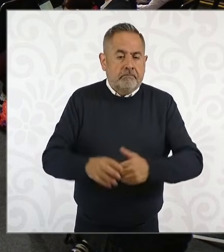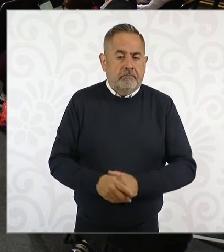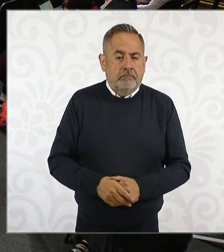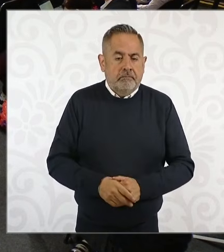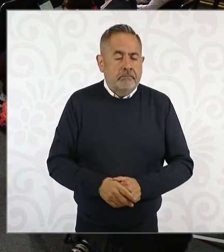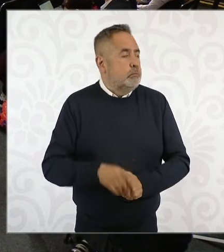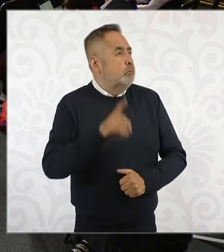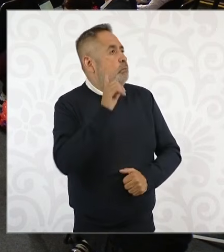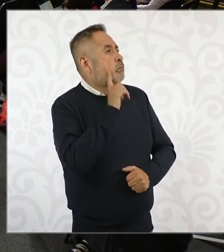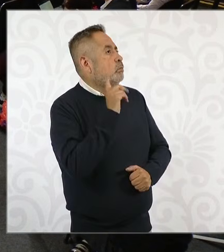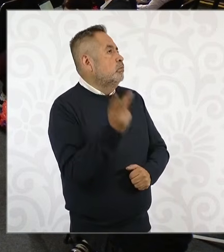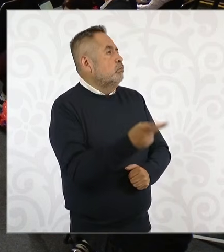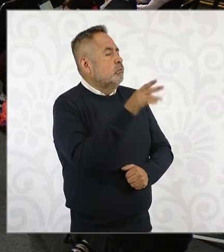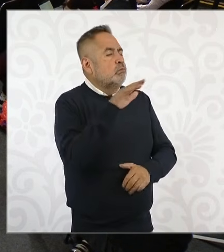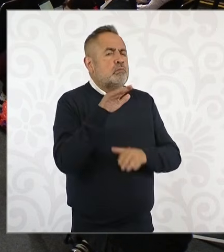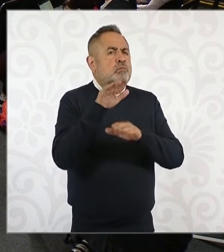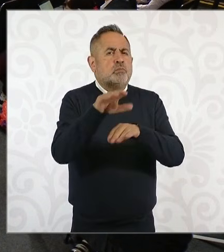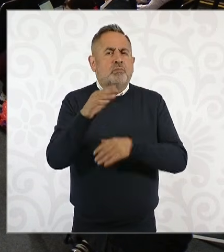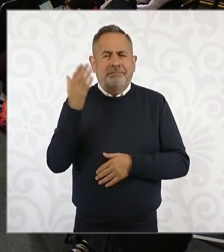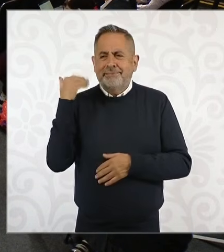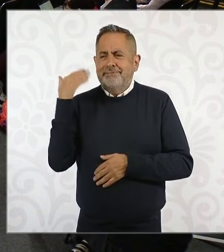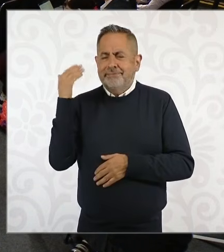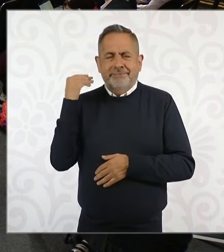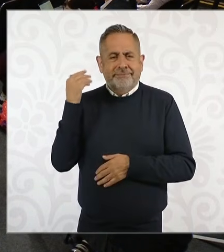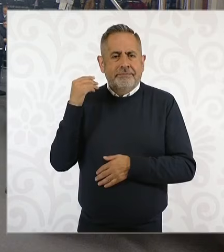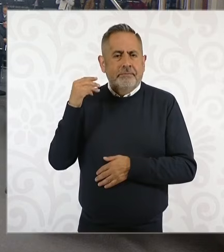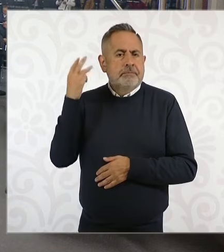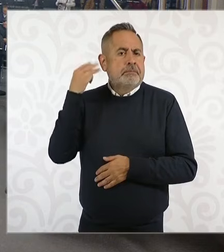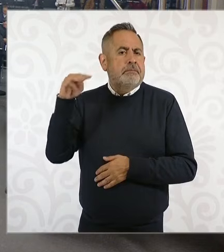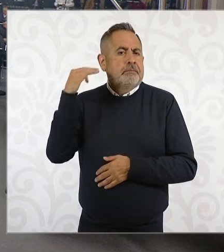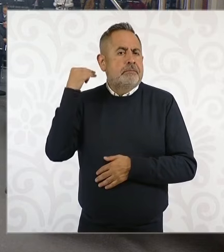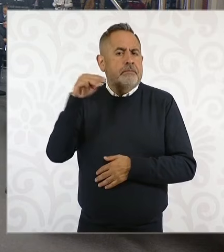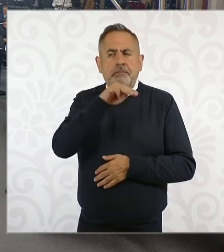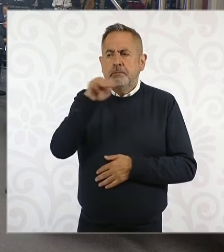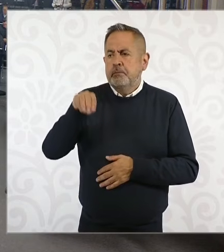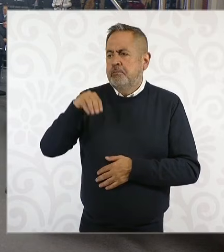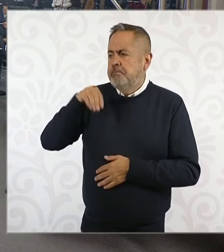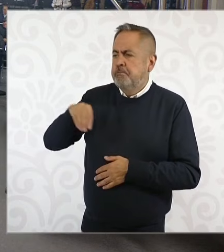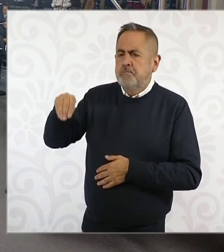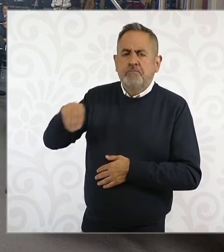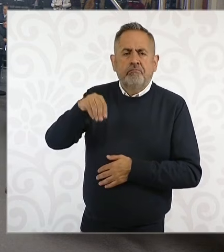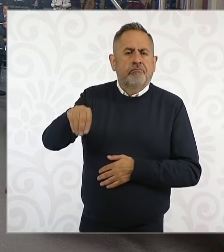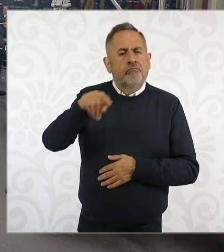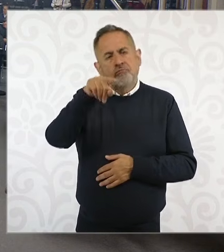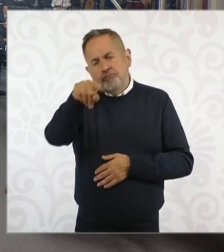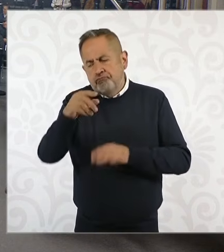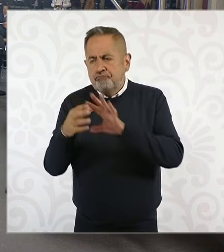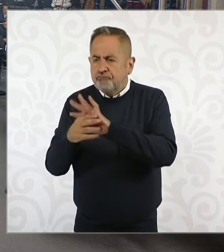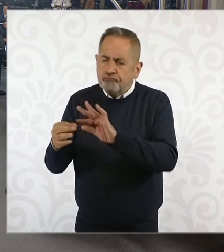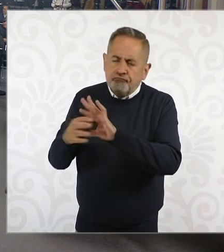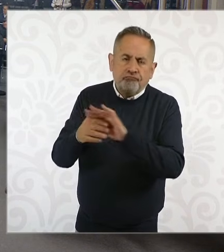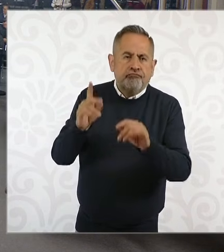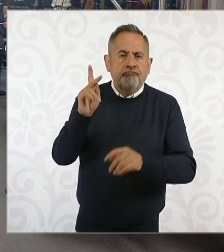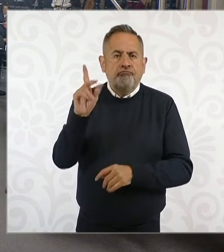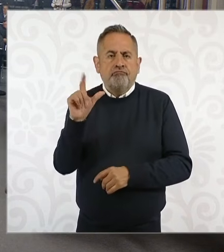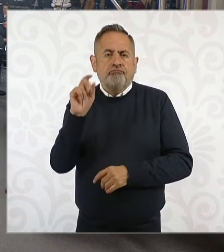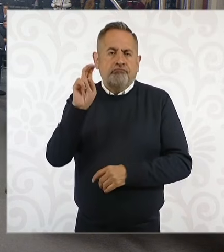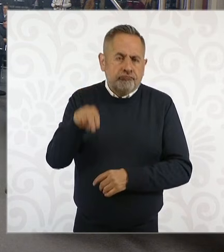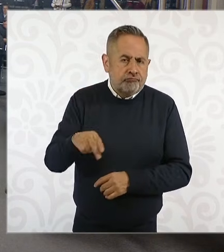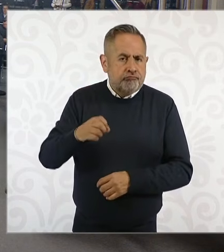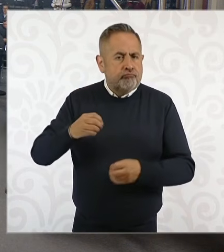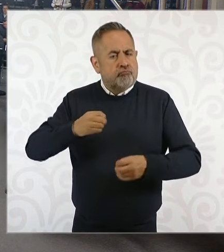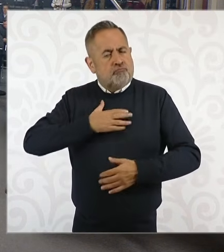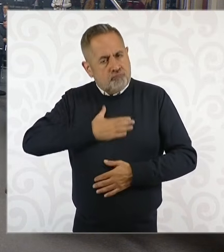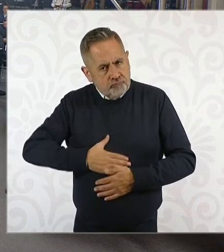Presidenta, retomando un poco de la gira que tuvo este fin de semana por Michoacán, donde realizó acciones en el marco del Plan de Justicia,